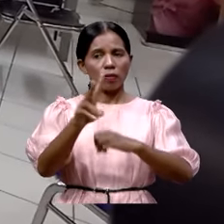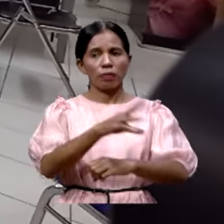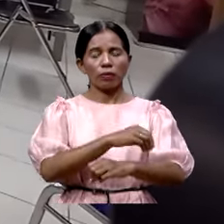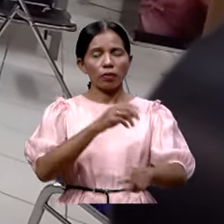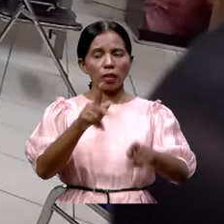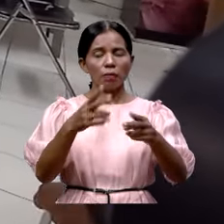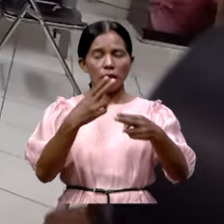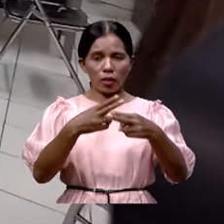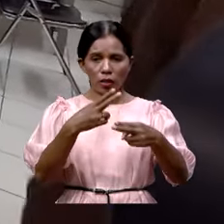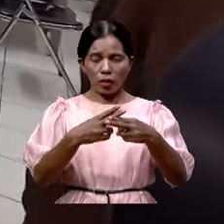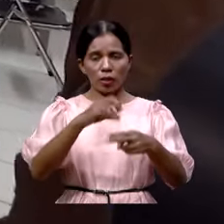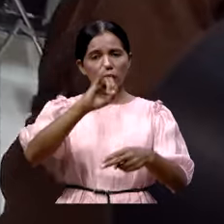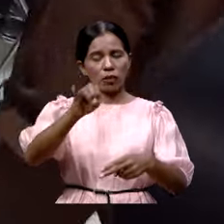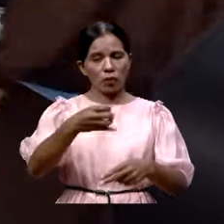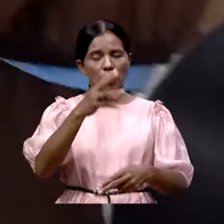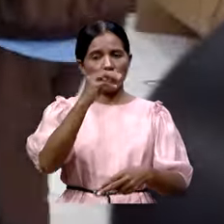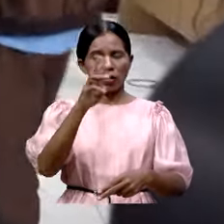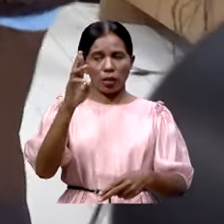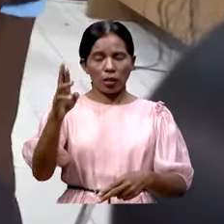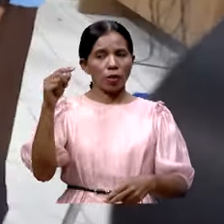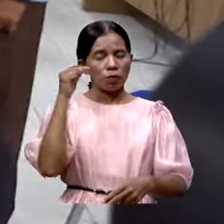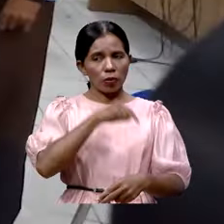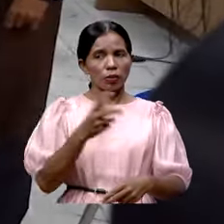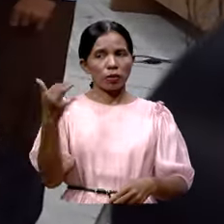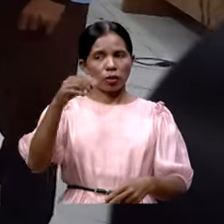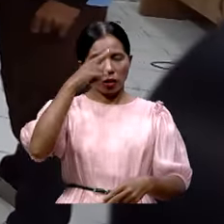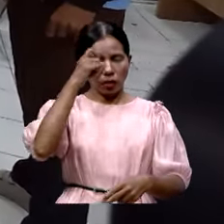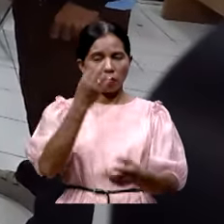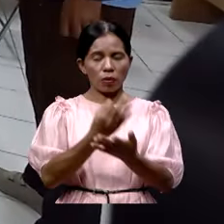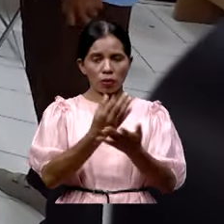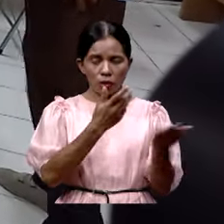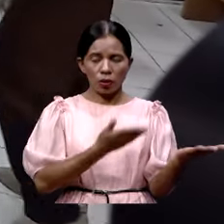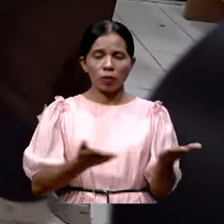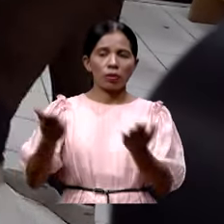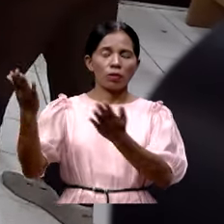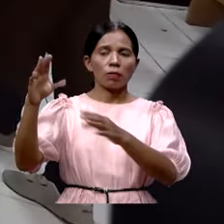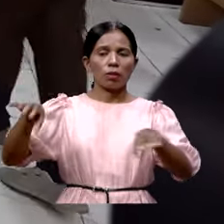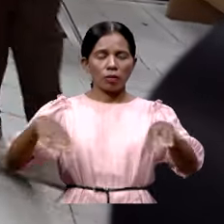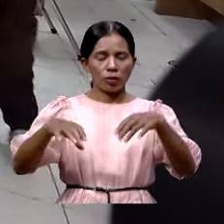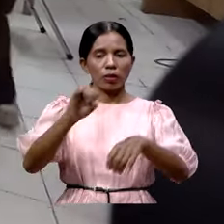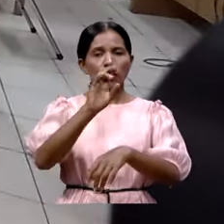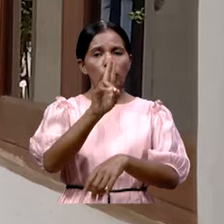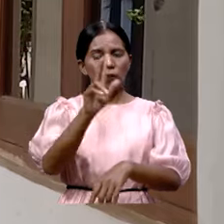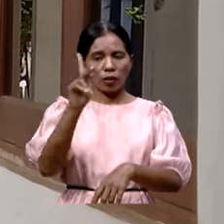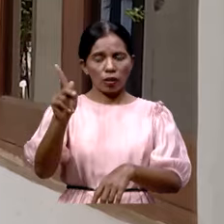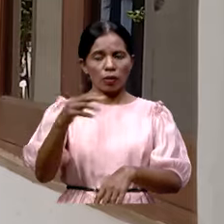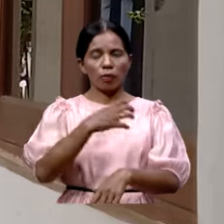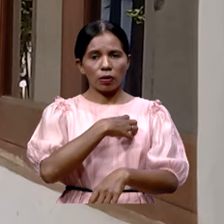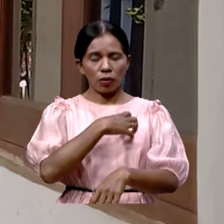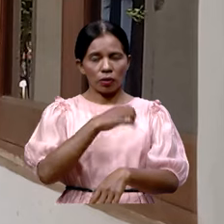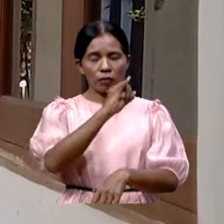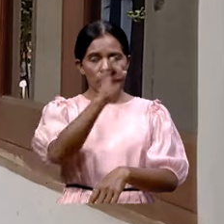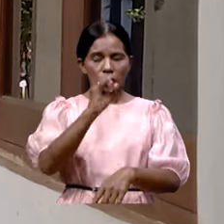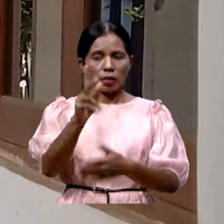autoro inicial. Zota Emieri, bosok sira tamba osan atu haruka sira ba servisu Inglaterra. Tamba ne Policía Departamento de